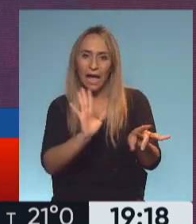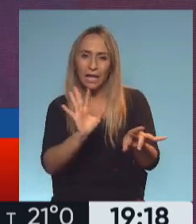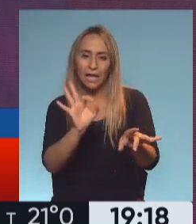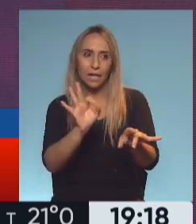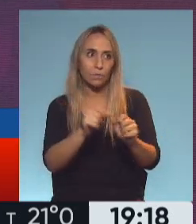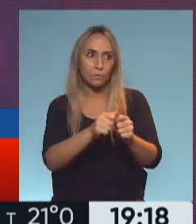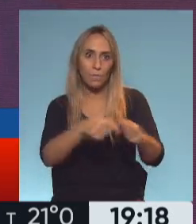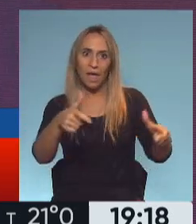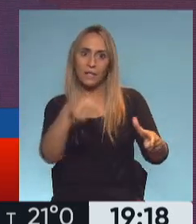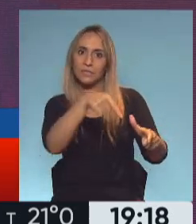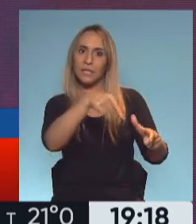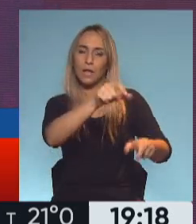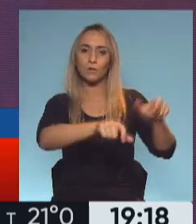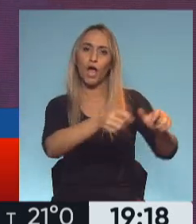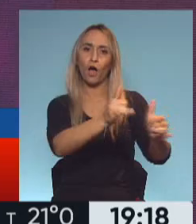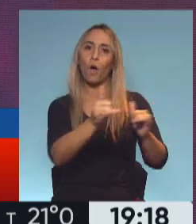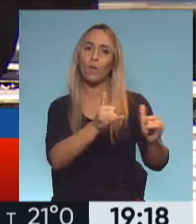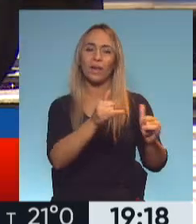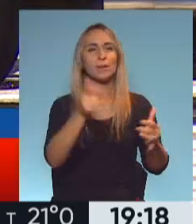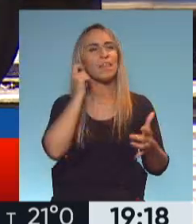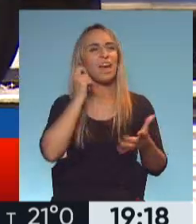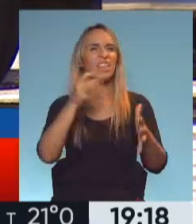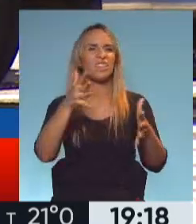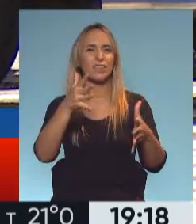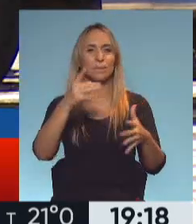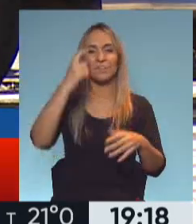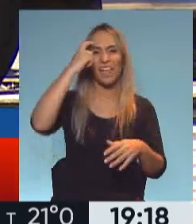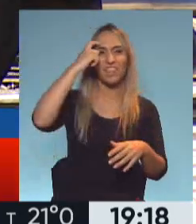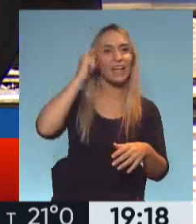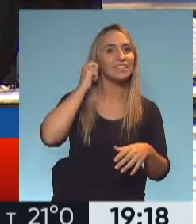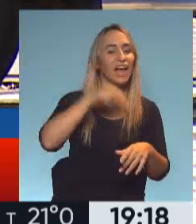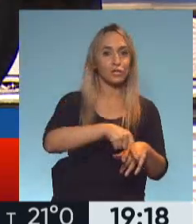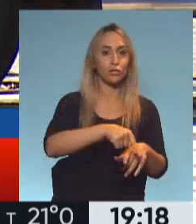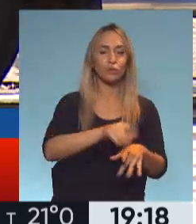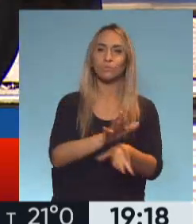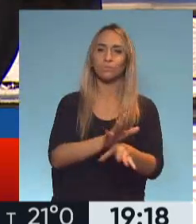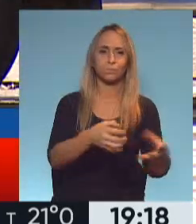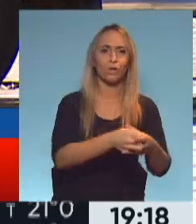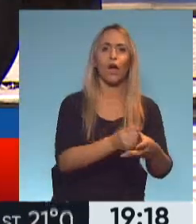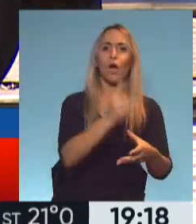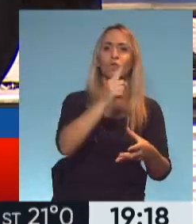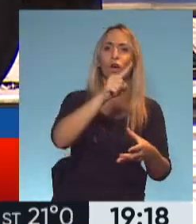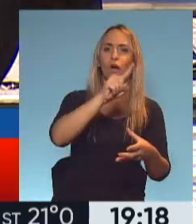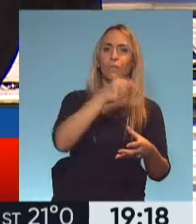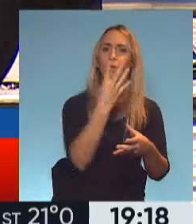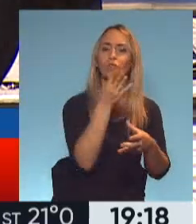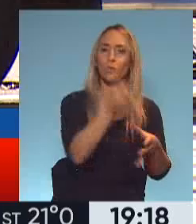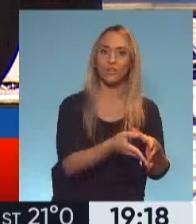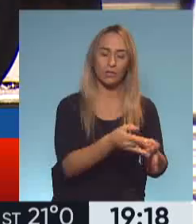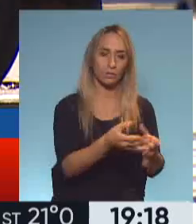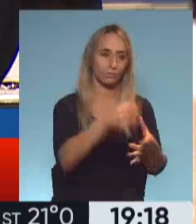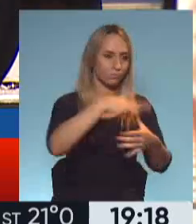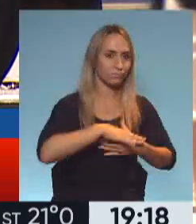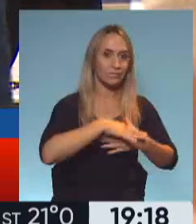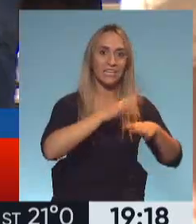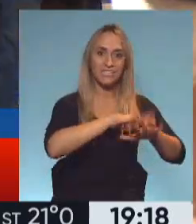juventud. Abajo, en los claro. menores de 10 años está alrededor de 1.4. Es decir, se están contagiando y están